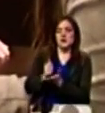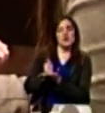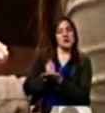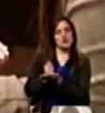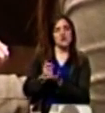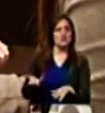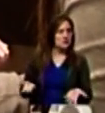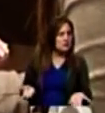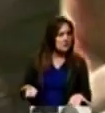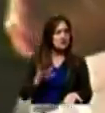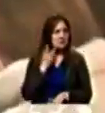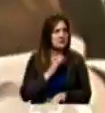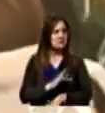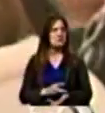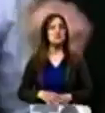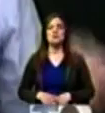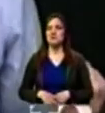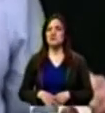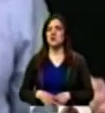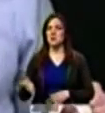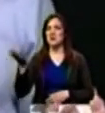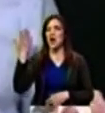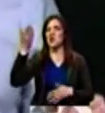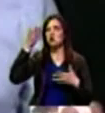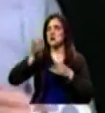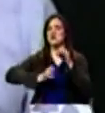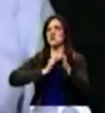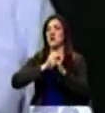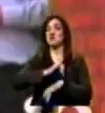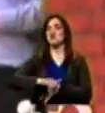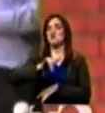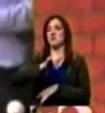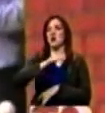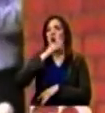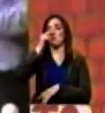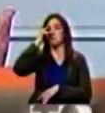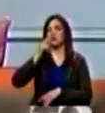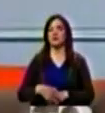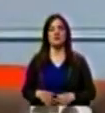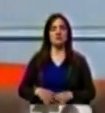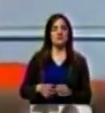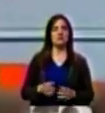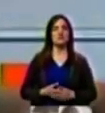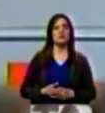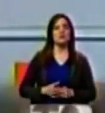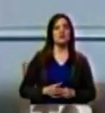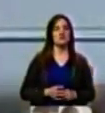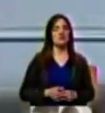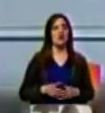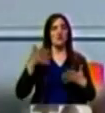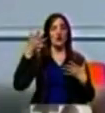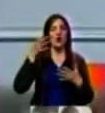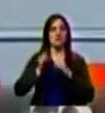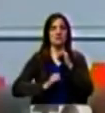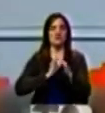que creen es que esta acción refleja la misma línea en política internacional del pasado gobierno. La política internacional debería haberse